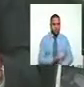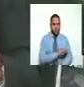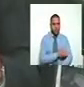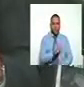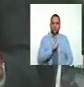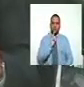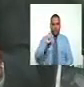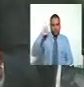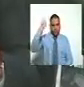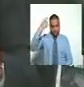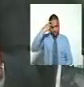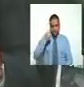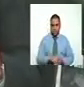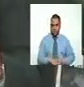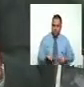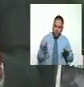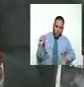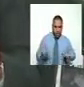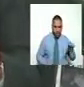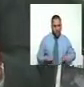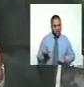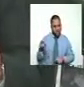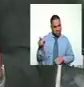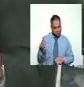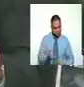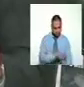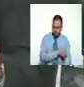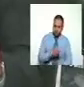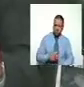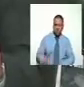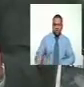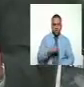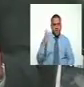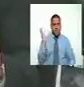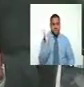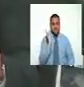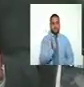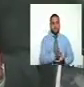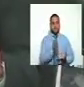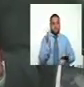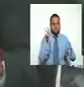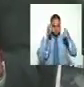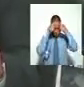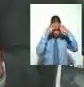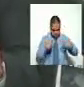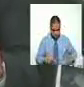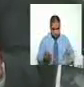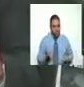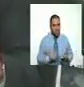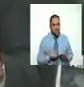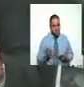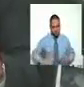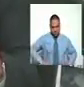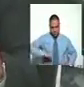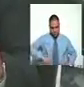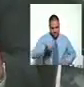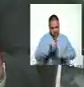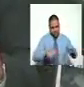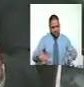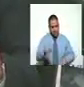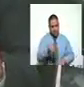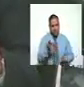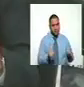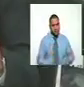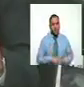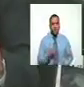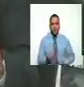que se está arrogando el gobierno. Poderes con los que pretende dar un golpe de Estado de Derecho y a la institucionalidad, dar un golpe de soberanía popular para